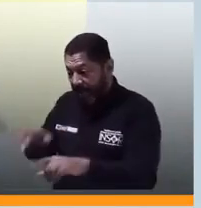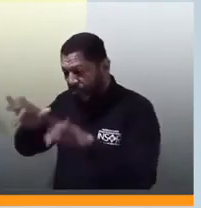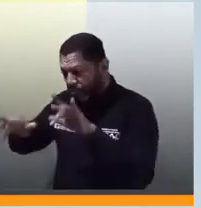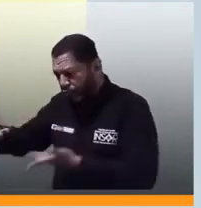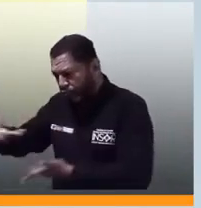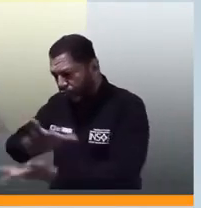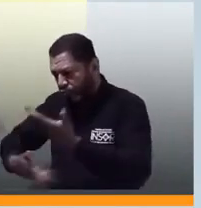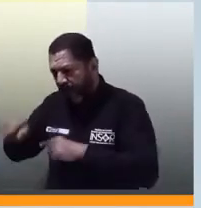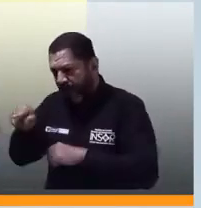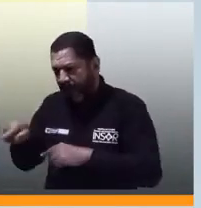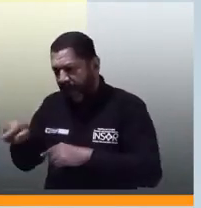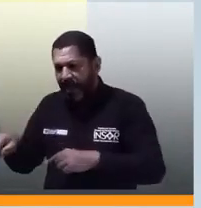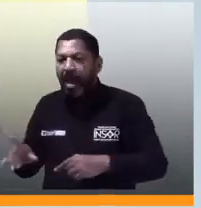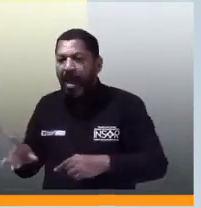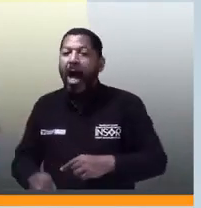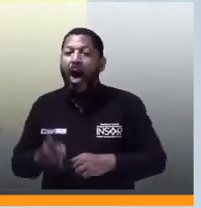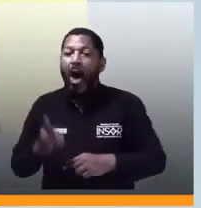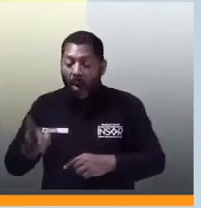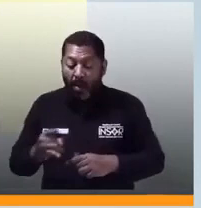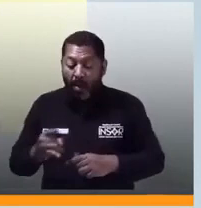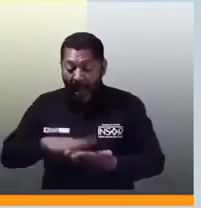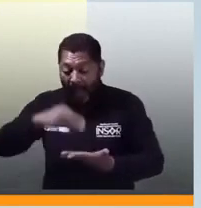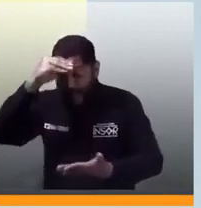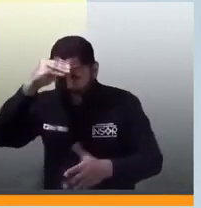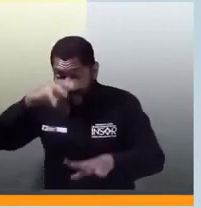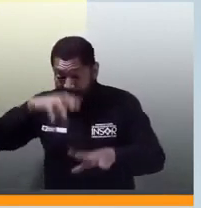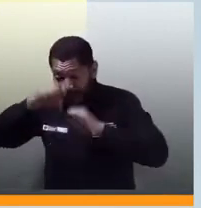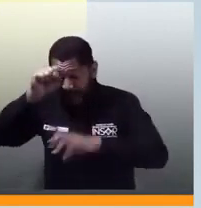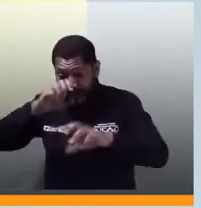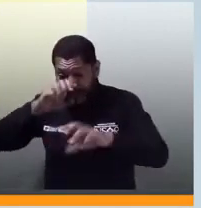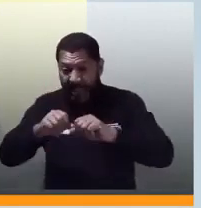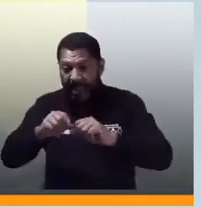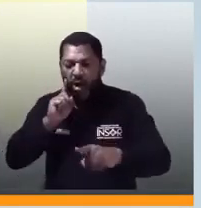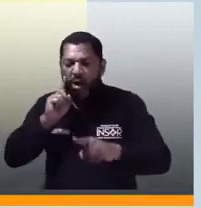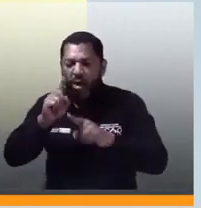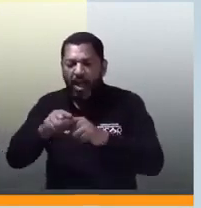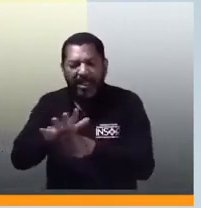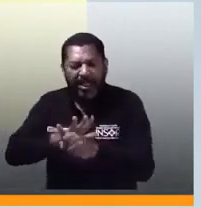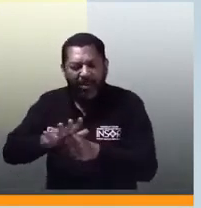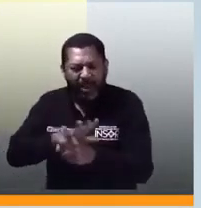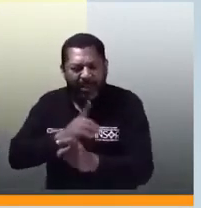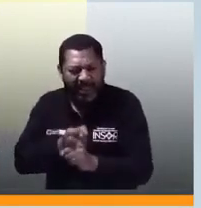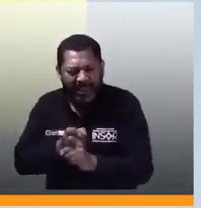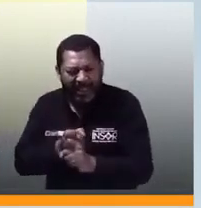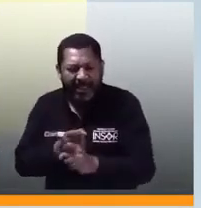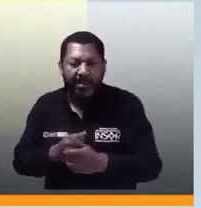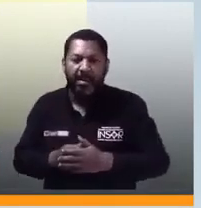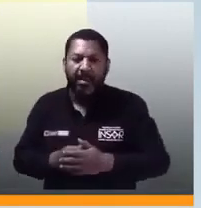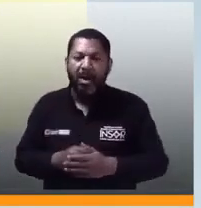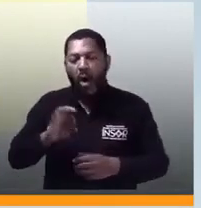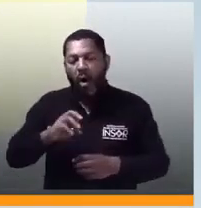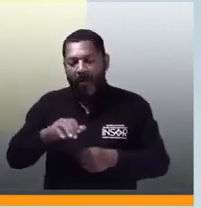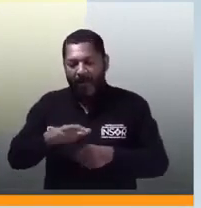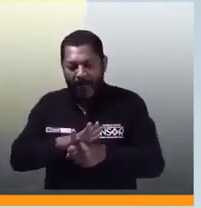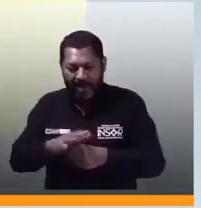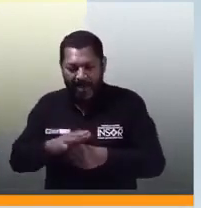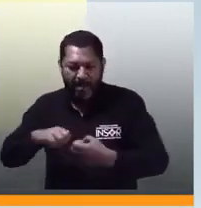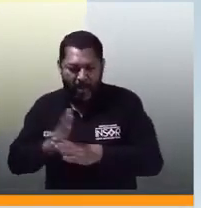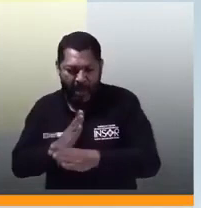se trabaja por aprendizaje basado en problemas desde hace más o menos 26 años, y lo de aula invertida tal